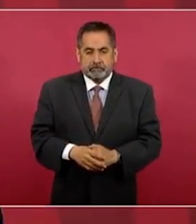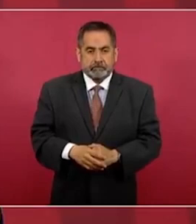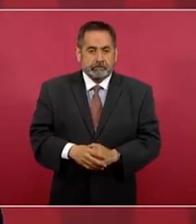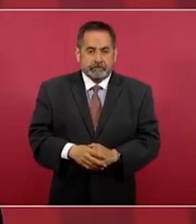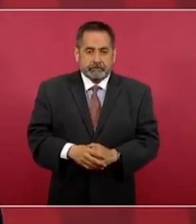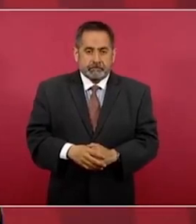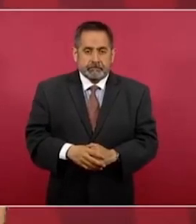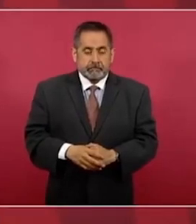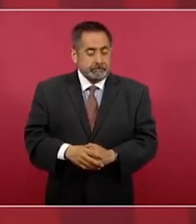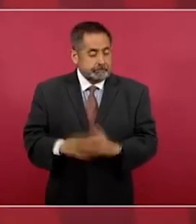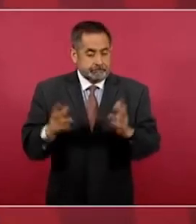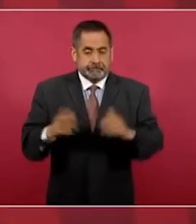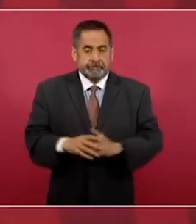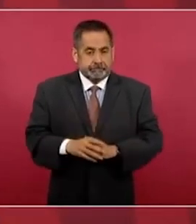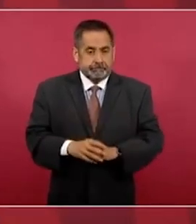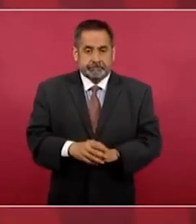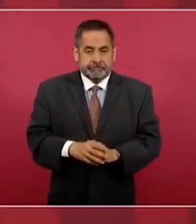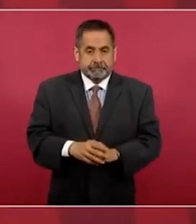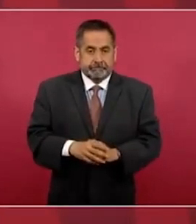Entonces,